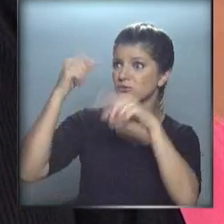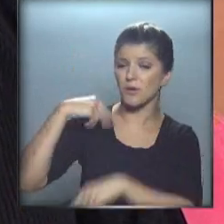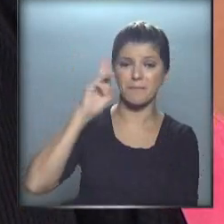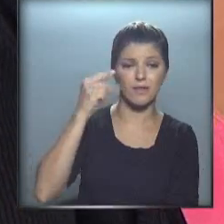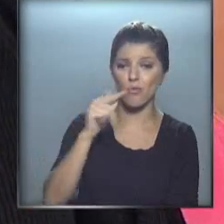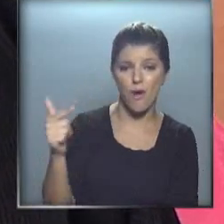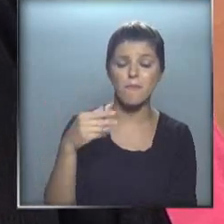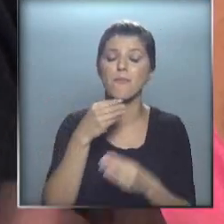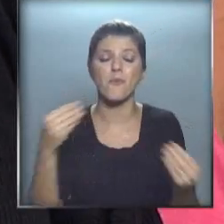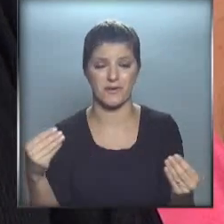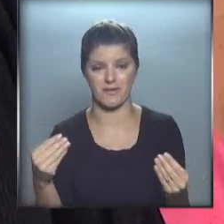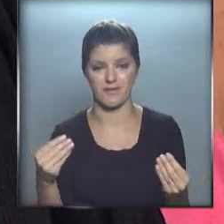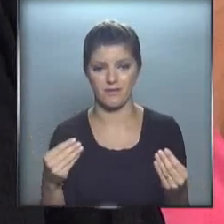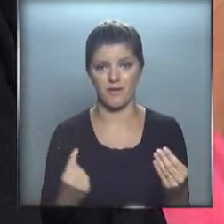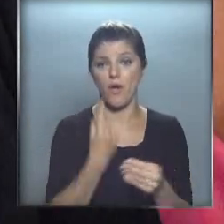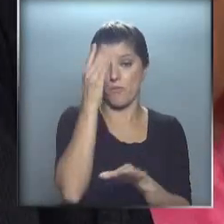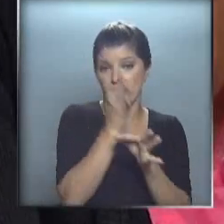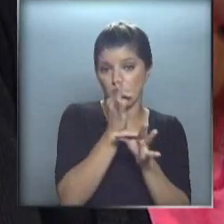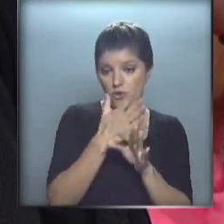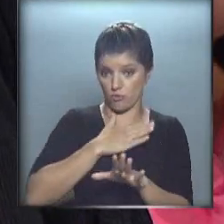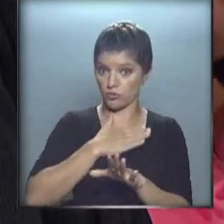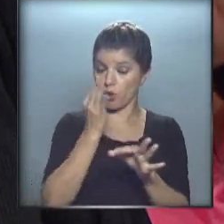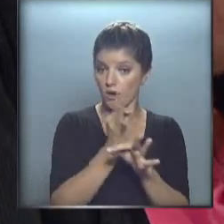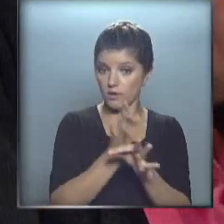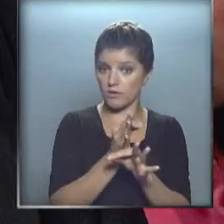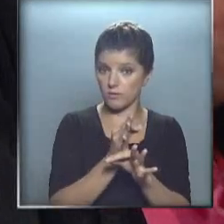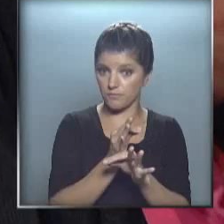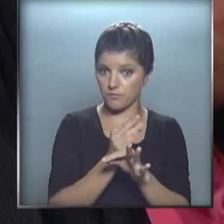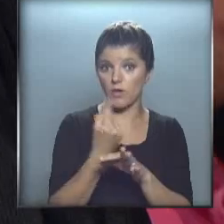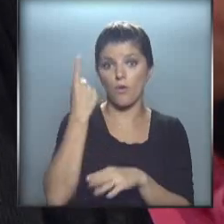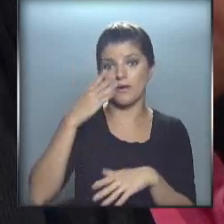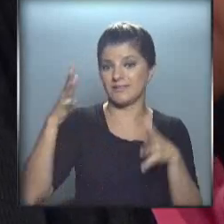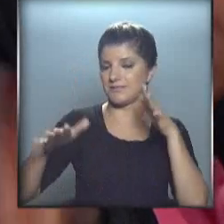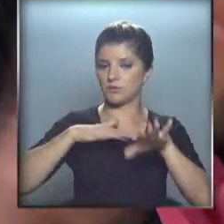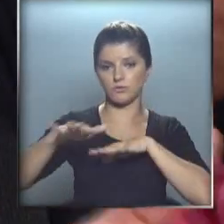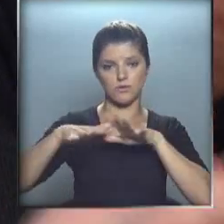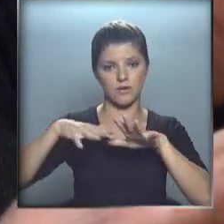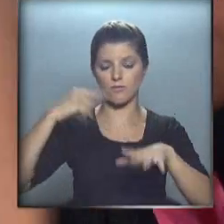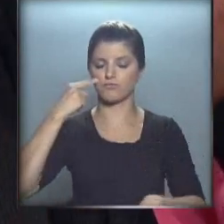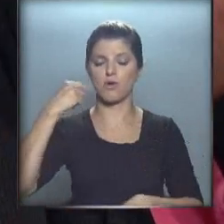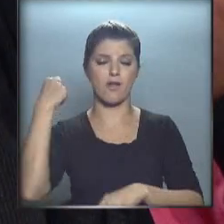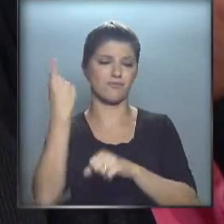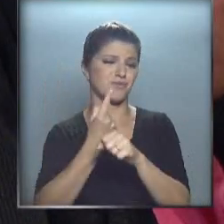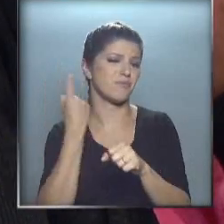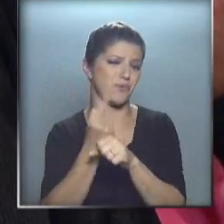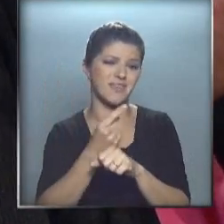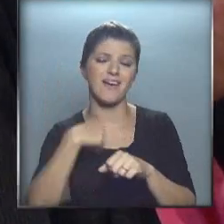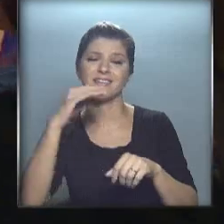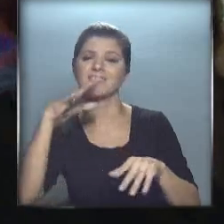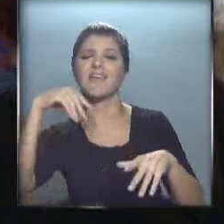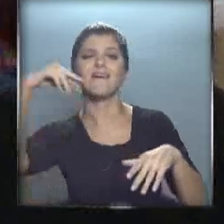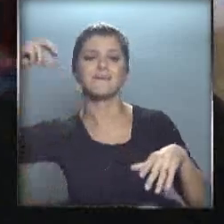tanta agresión, porque en el colegio donde concurrimos nosotros hubo un tiempo donde era incontrolable, tiraban objetos de las escaleras,